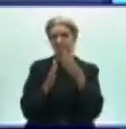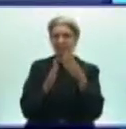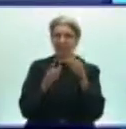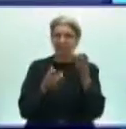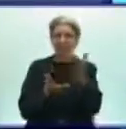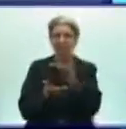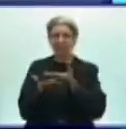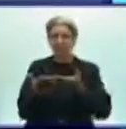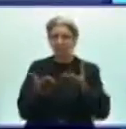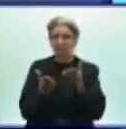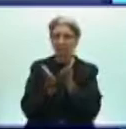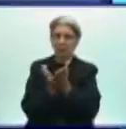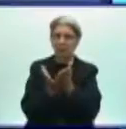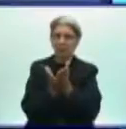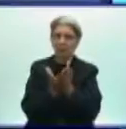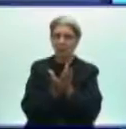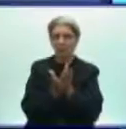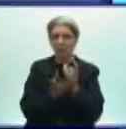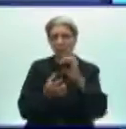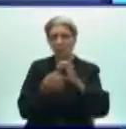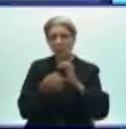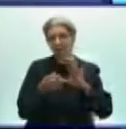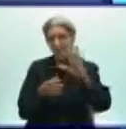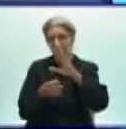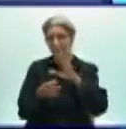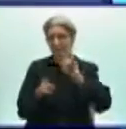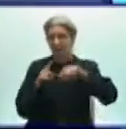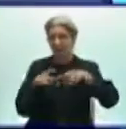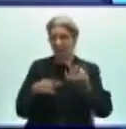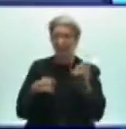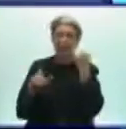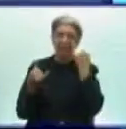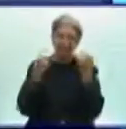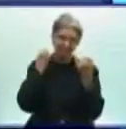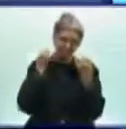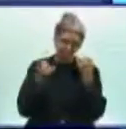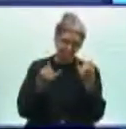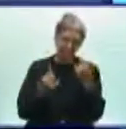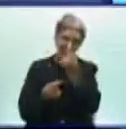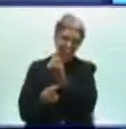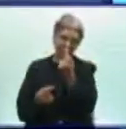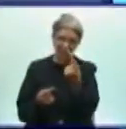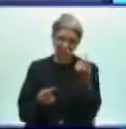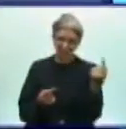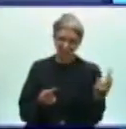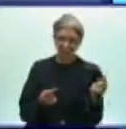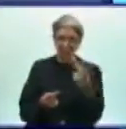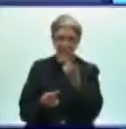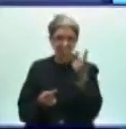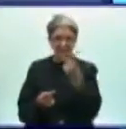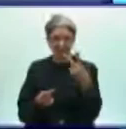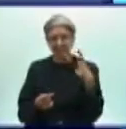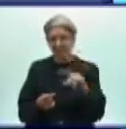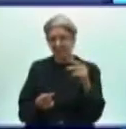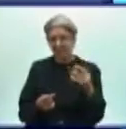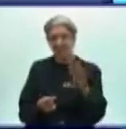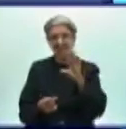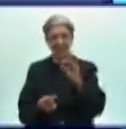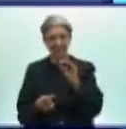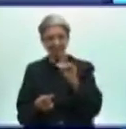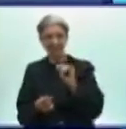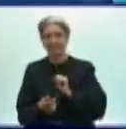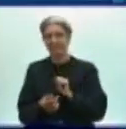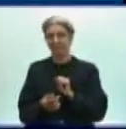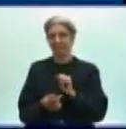después vamos a decir qué es lo que va a identificar cada región, que eso más adelante lo vamos a ver. Entonces, la segunda actividad de sistematización